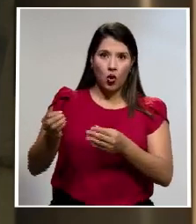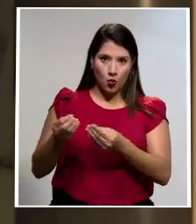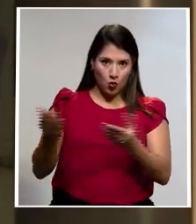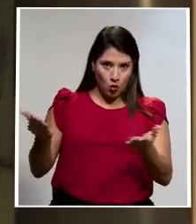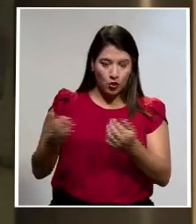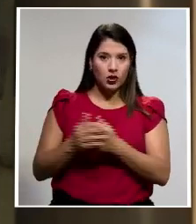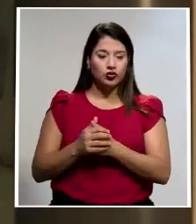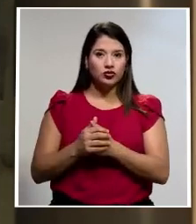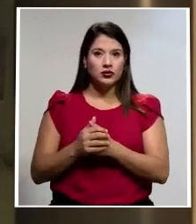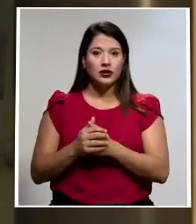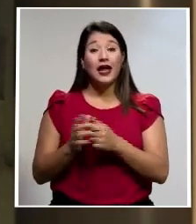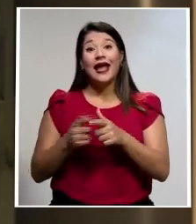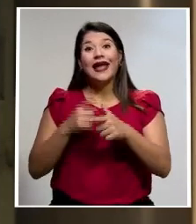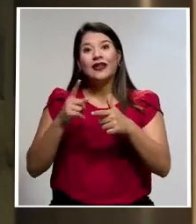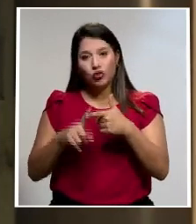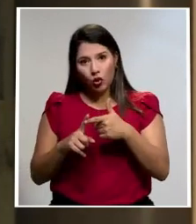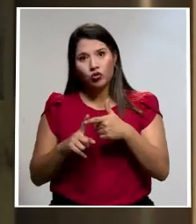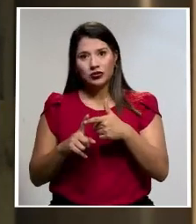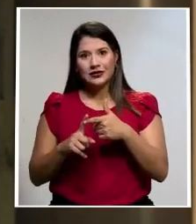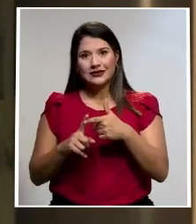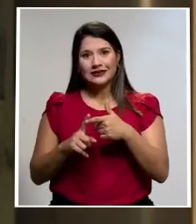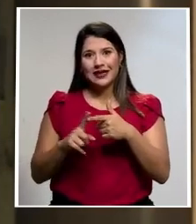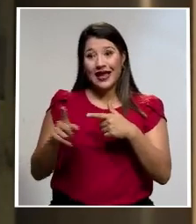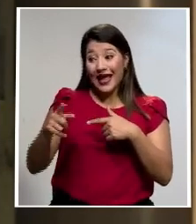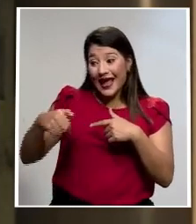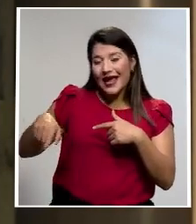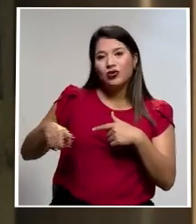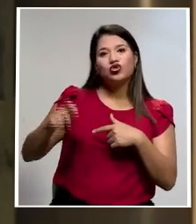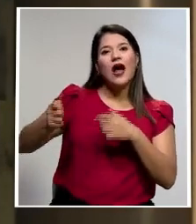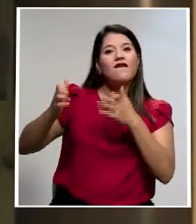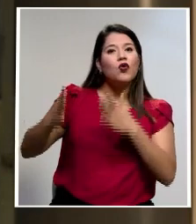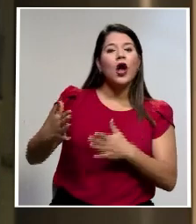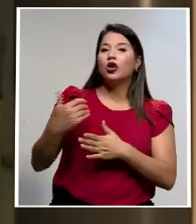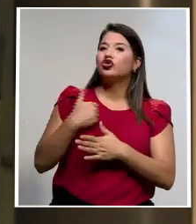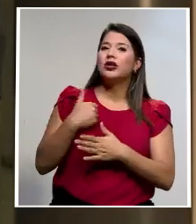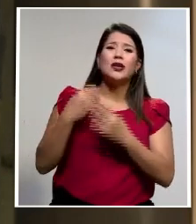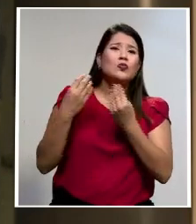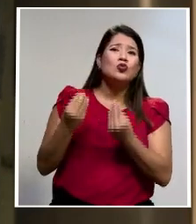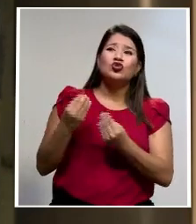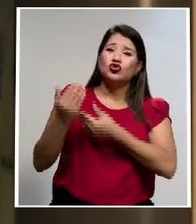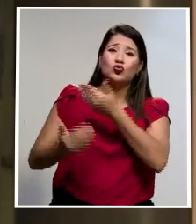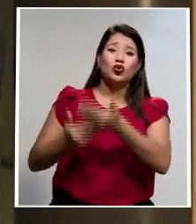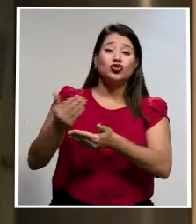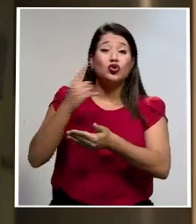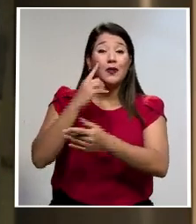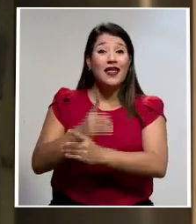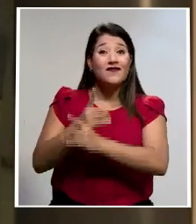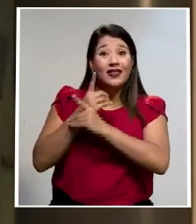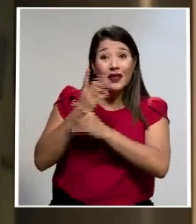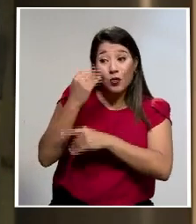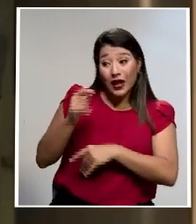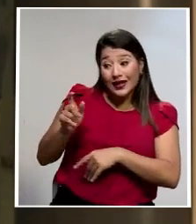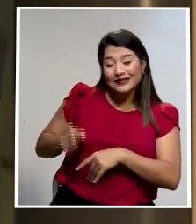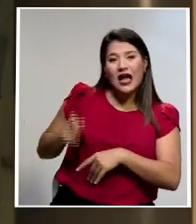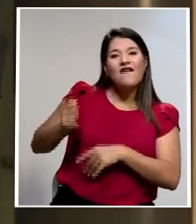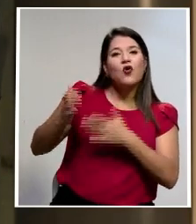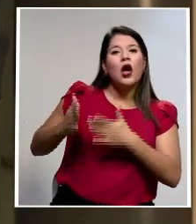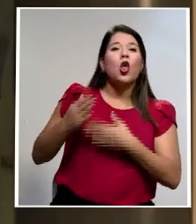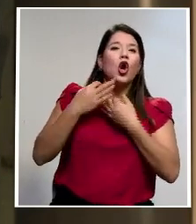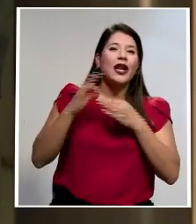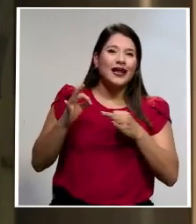Judicial de San José, quienes tienen también muchos casos asignados. La defensa pública tiene una gran labor y tiene que atender otros